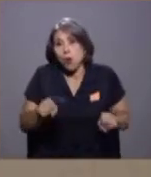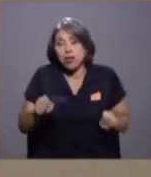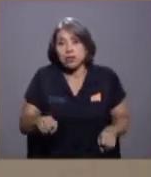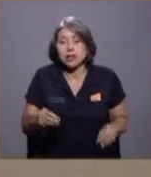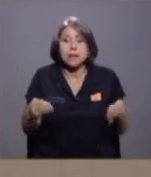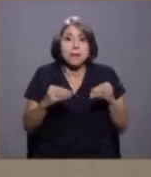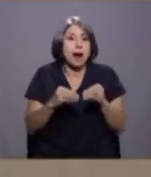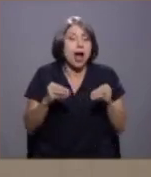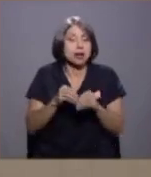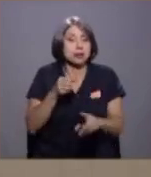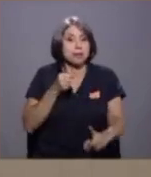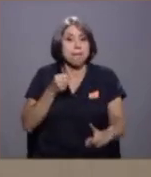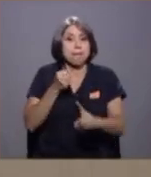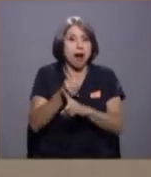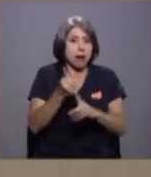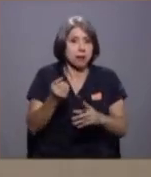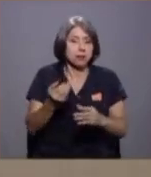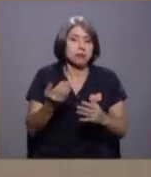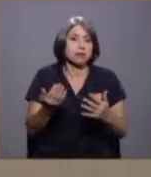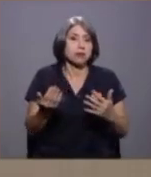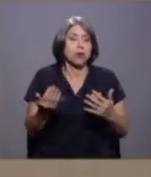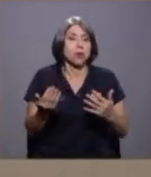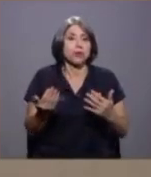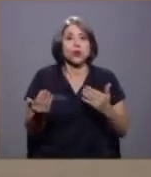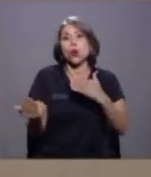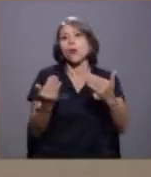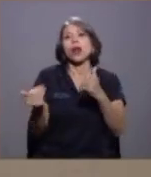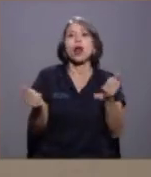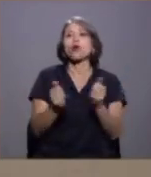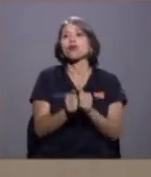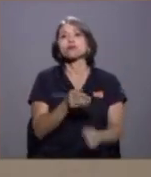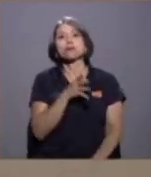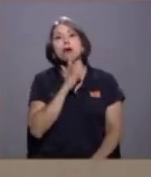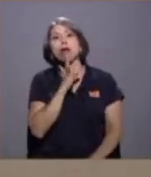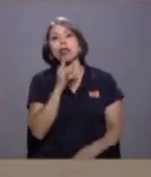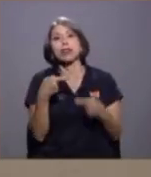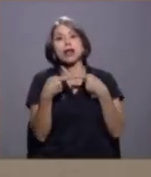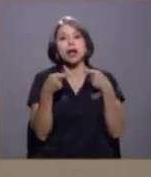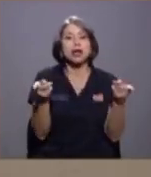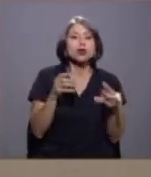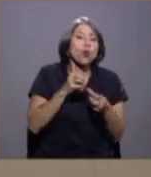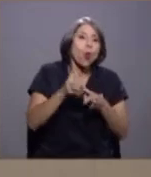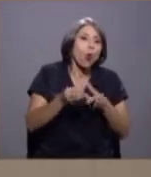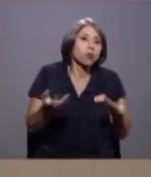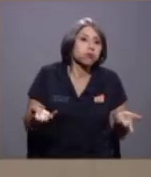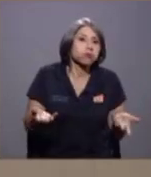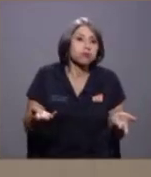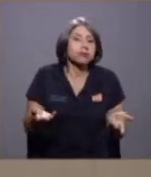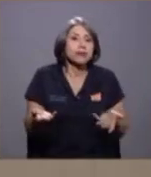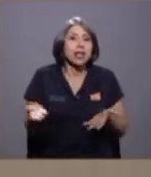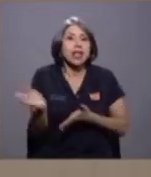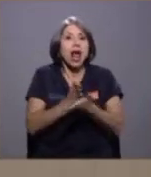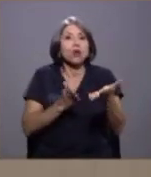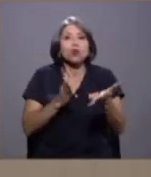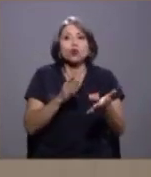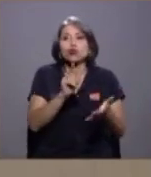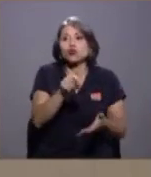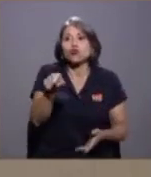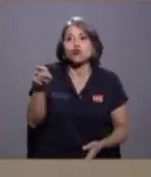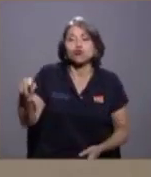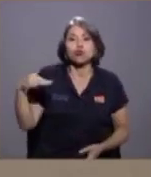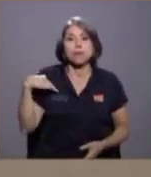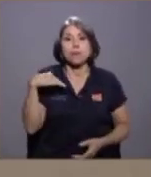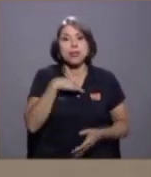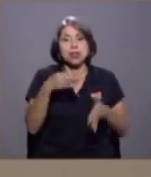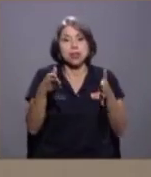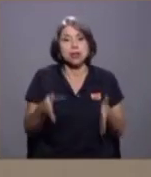con mucho más impacto que dar una declaración o que algunos de los ministros